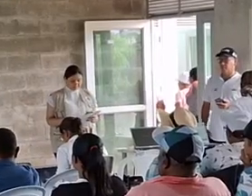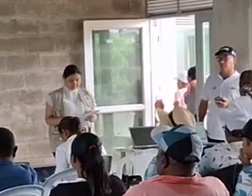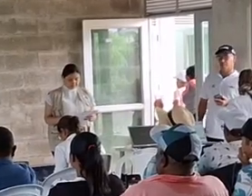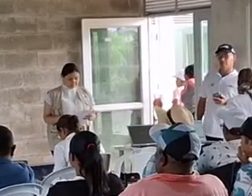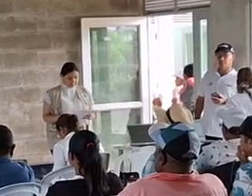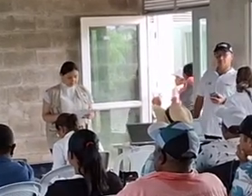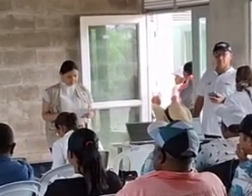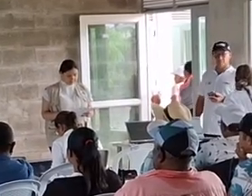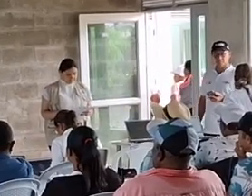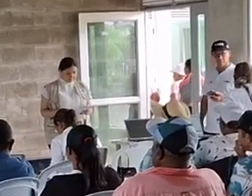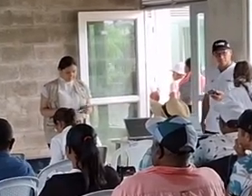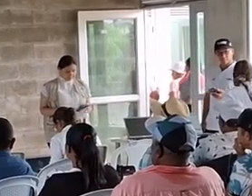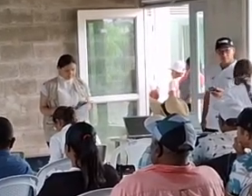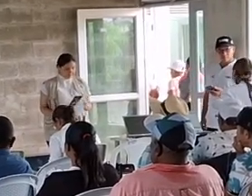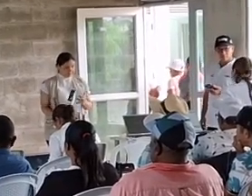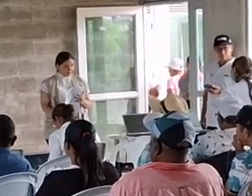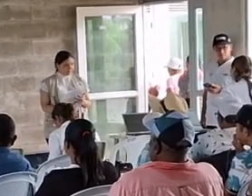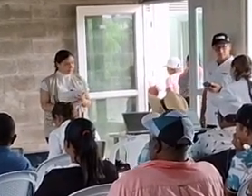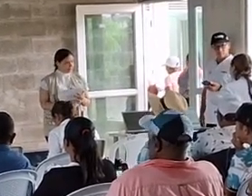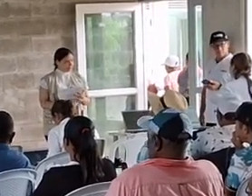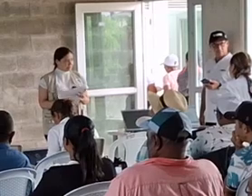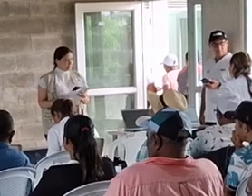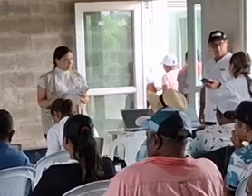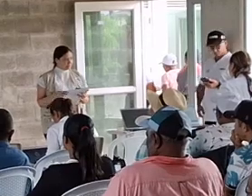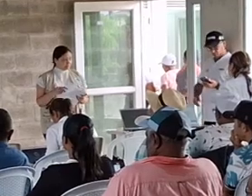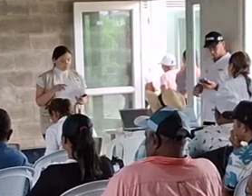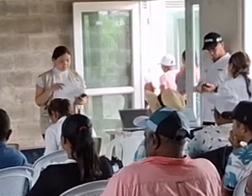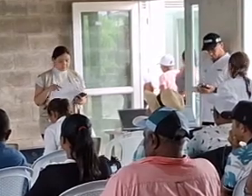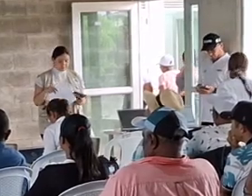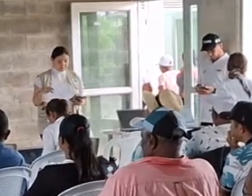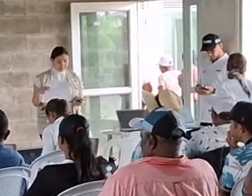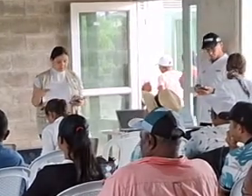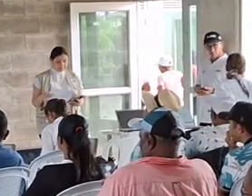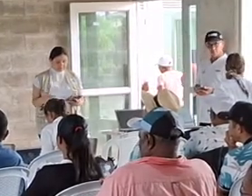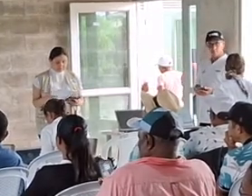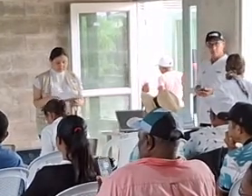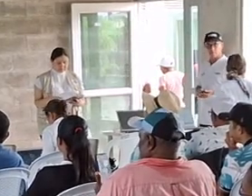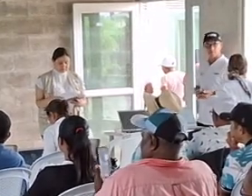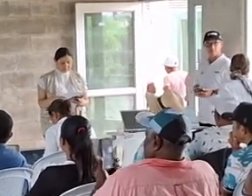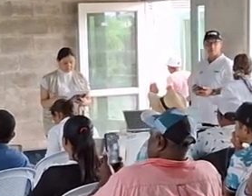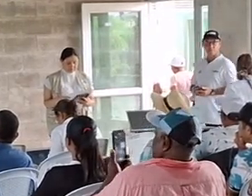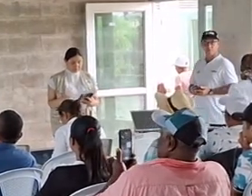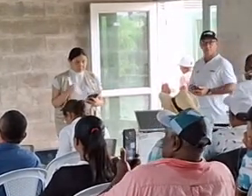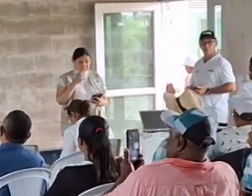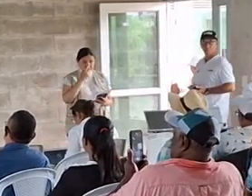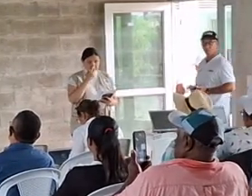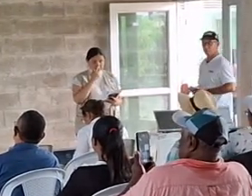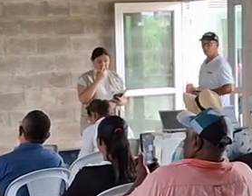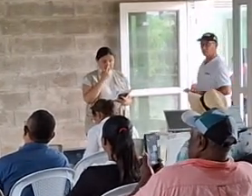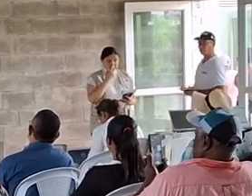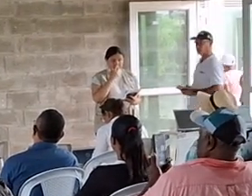Nosotros en el municipio de Arboletes tenemos muchas dificultades con la familia y con las